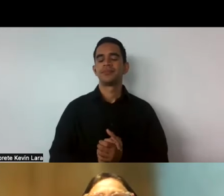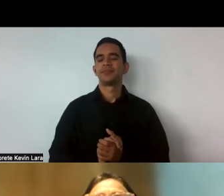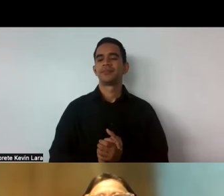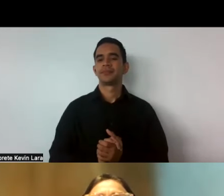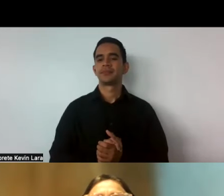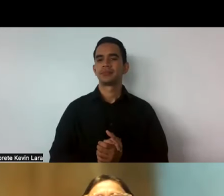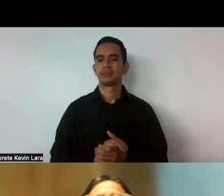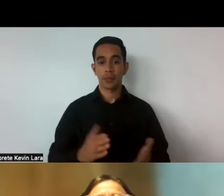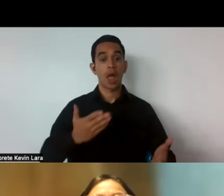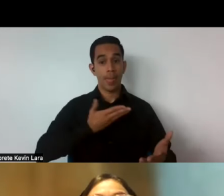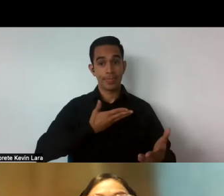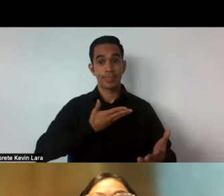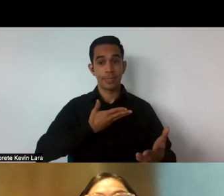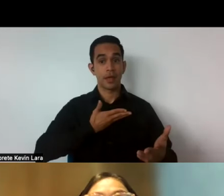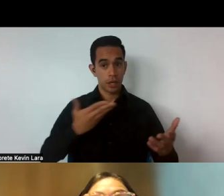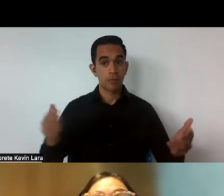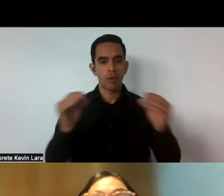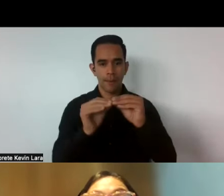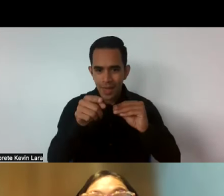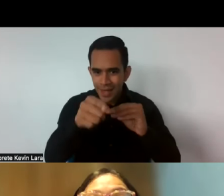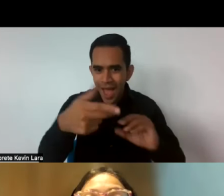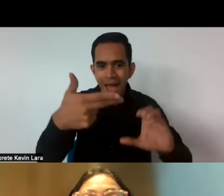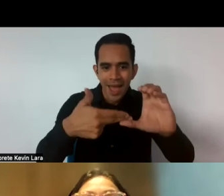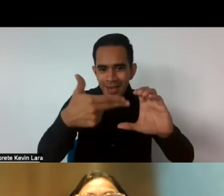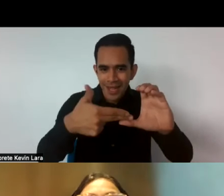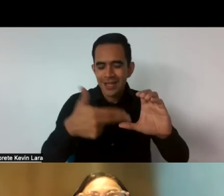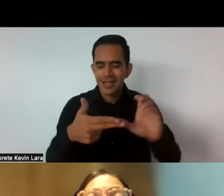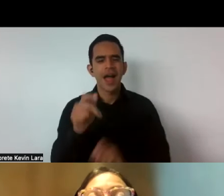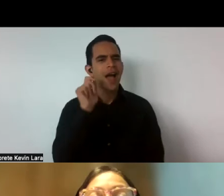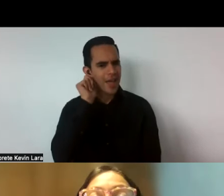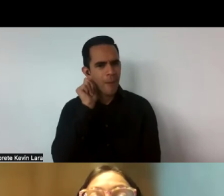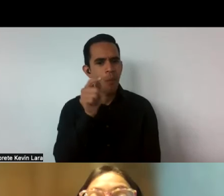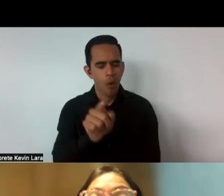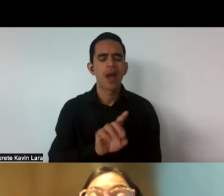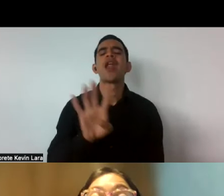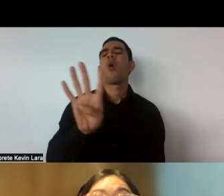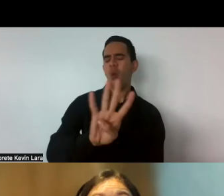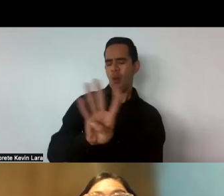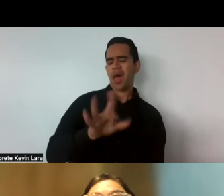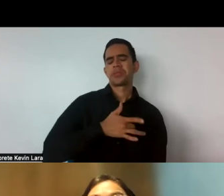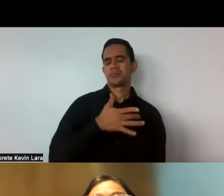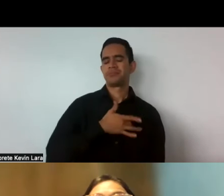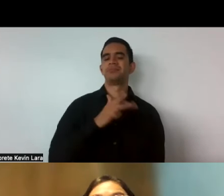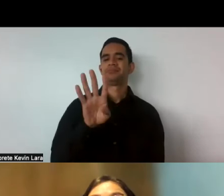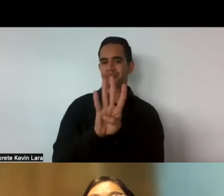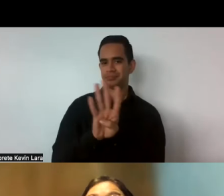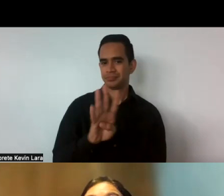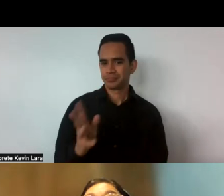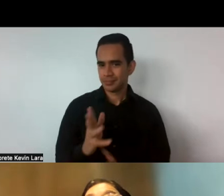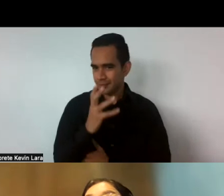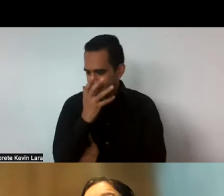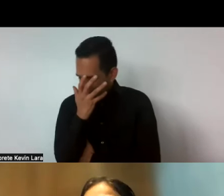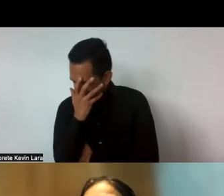Tenemos más información en el chat. A ver, Ligia nos dice que en la 4. Ok, fíjense